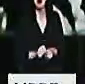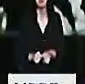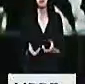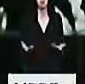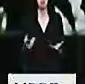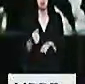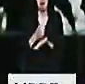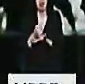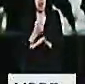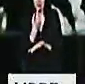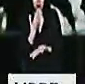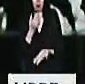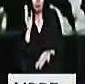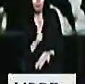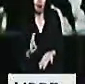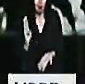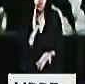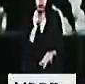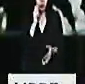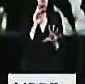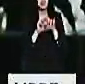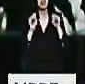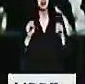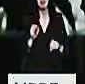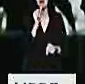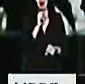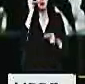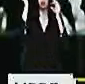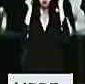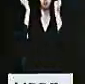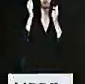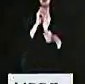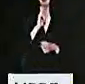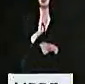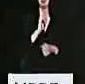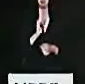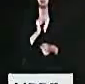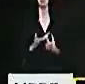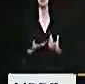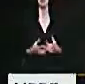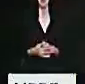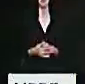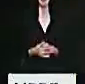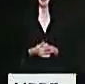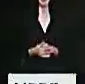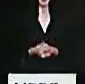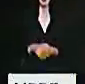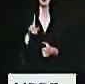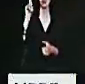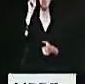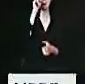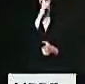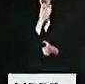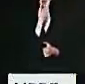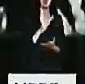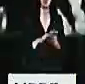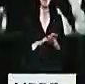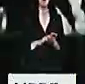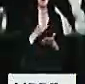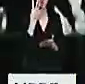medicamentos. Es el sistema, de alguna manera, que le falta ser innovador. O sea, el soporte está, ¿no? Y algo tan complejo de mover como